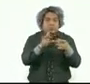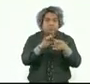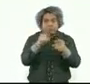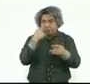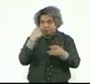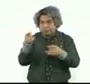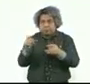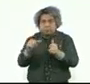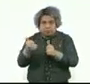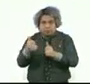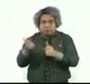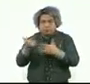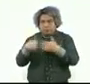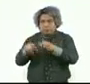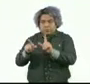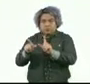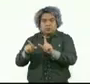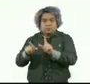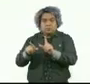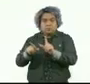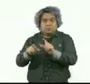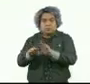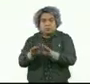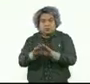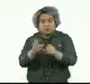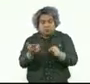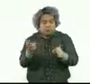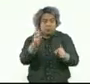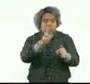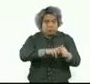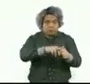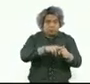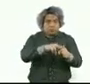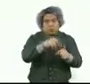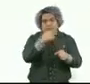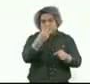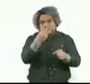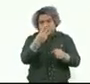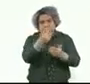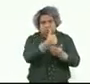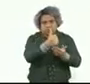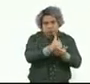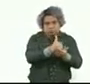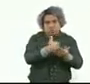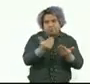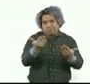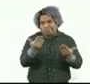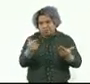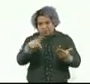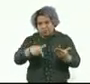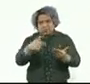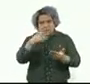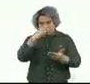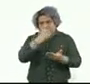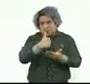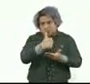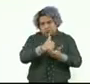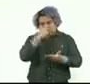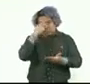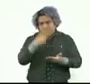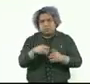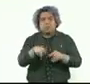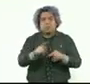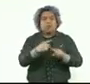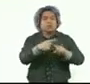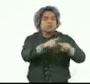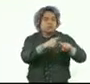gráfica, la ocupación hospitalaria en tres ciudades que son muy similares a la Ciudad de México, pero con ligeramente distintas tasas